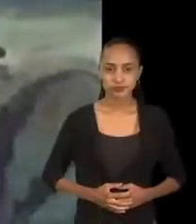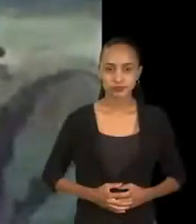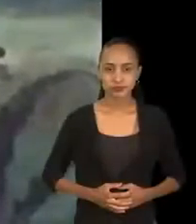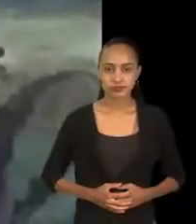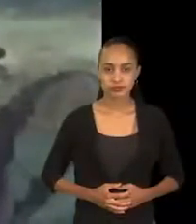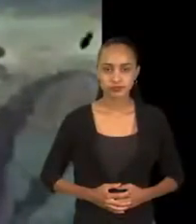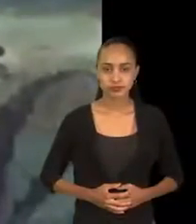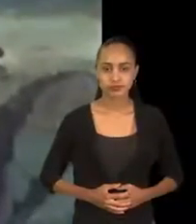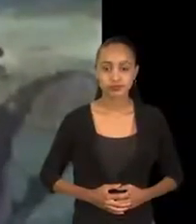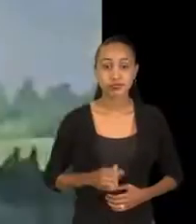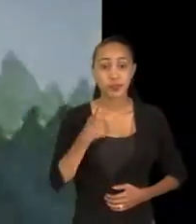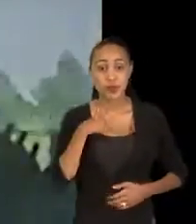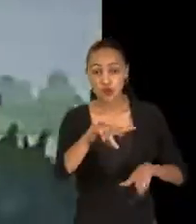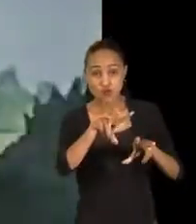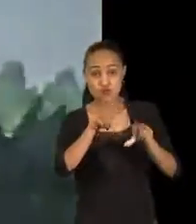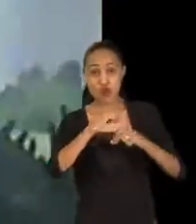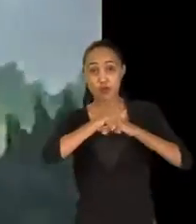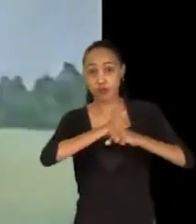¡Gobierno nuevo!